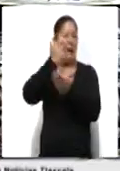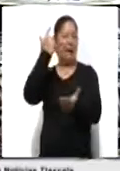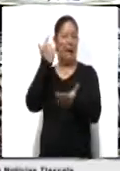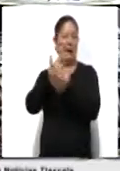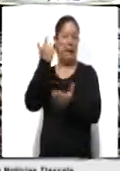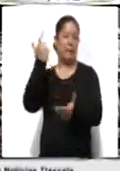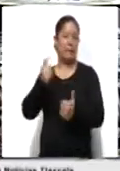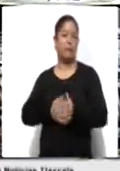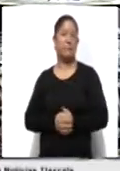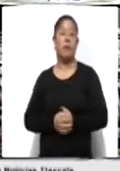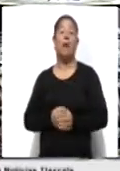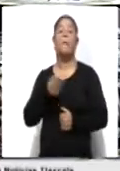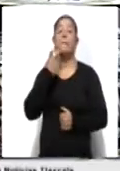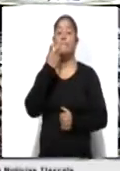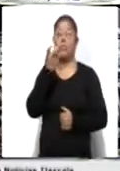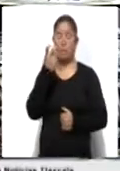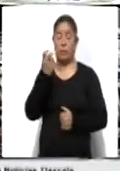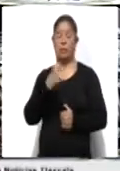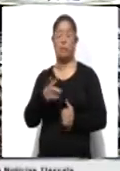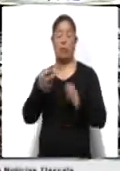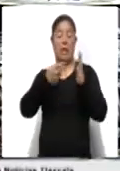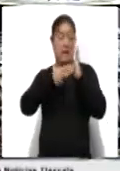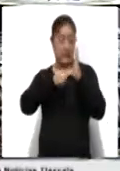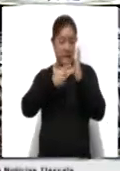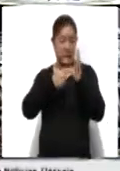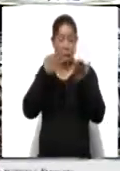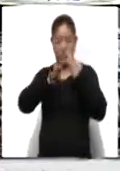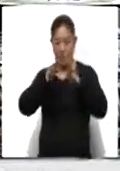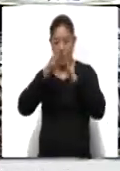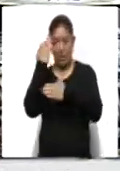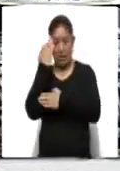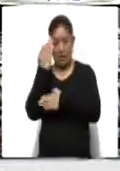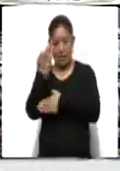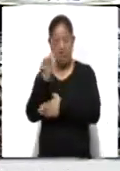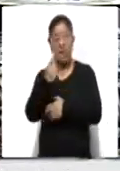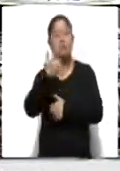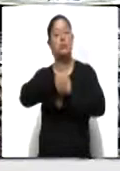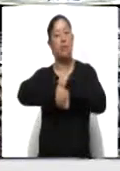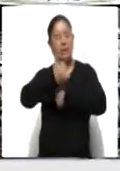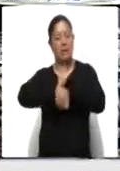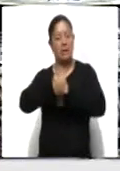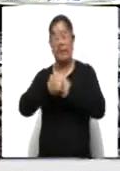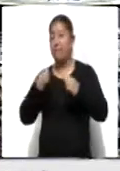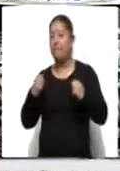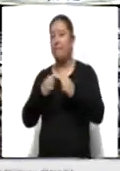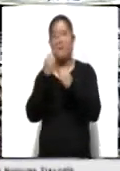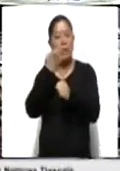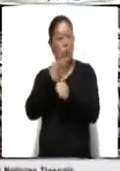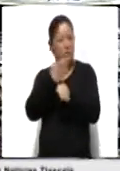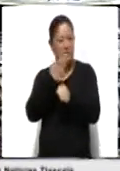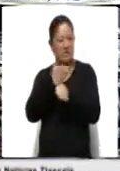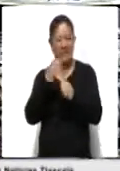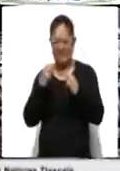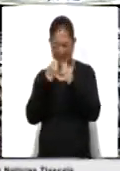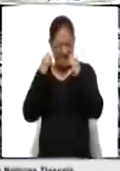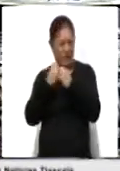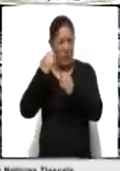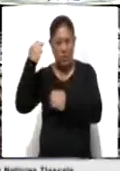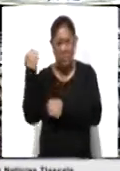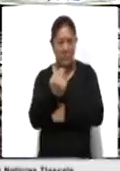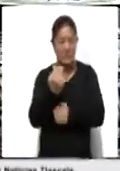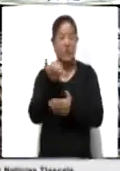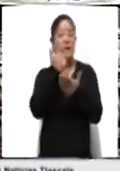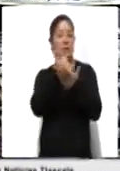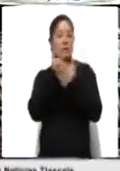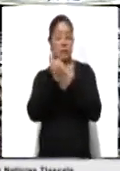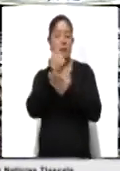ello mismo, reitero que la arquitectura bioclimática es una carrera emergente que nos ayuda que nos